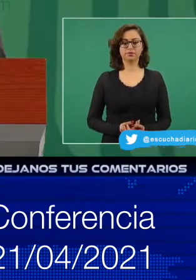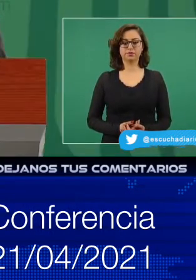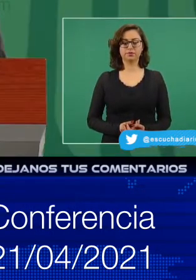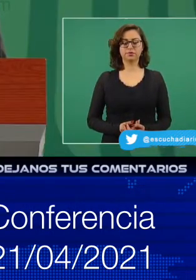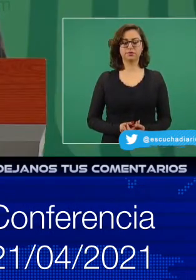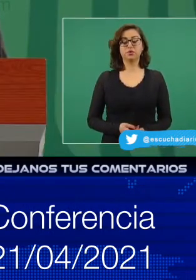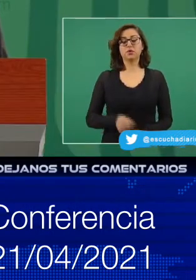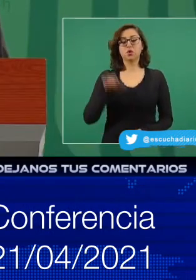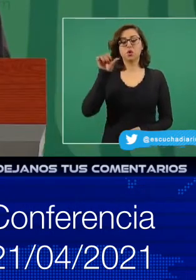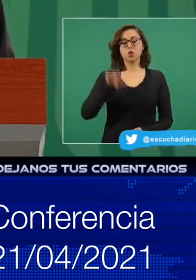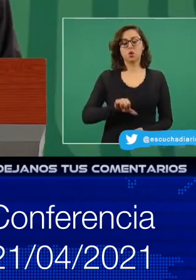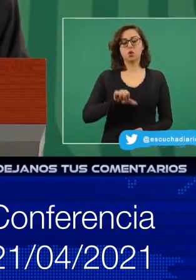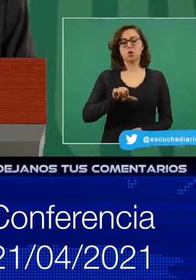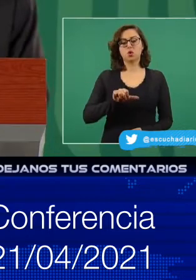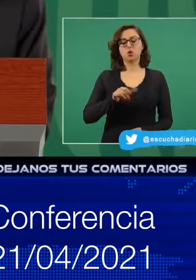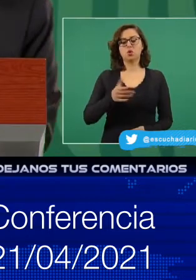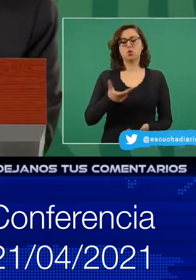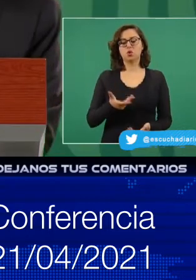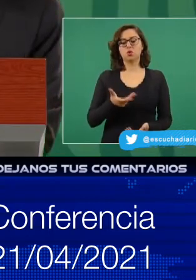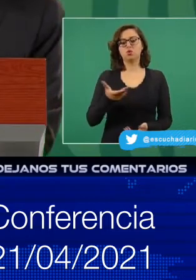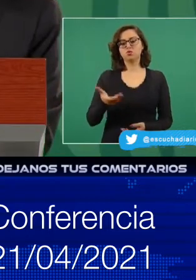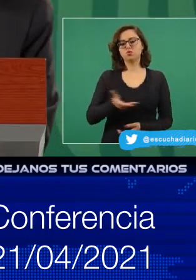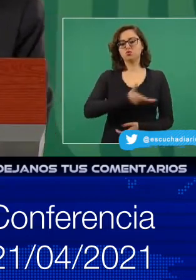es costumbre,